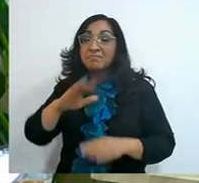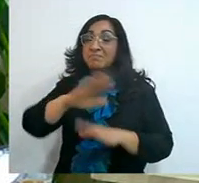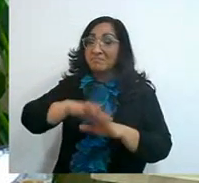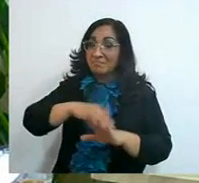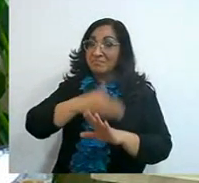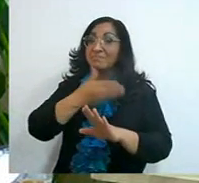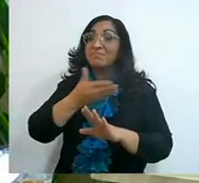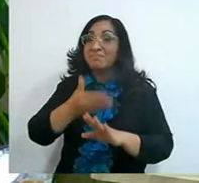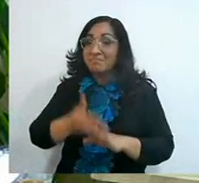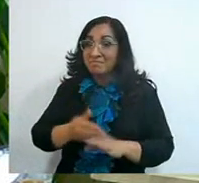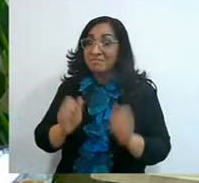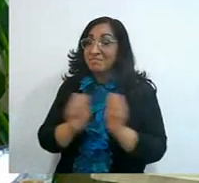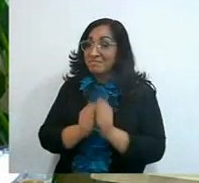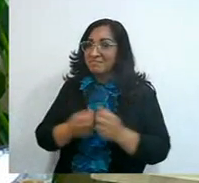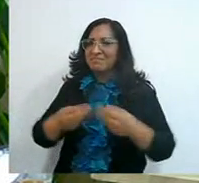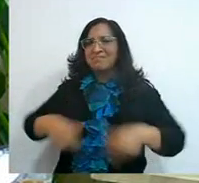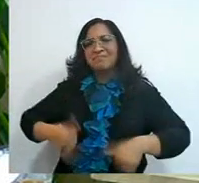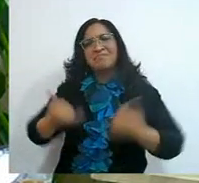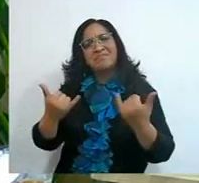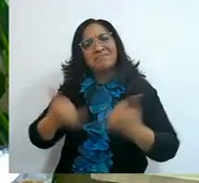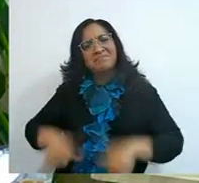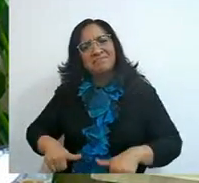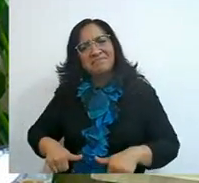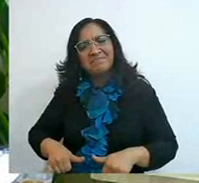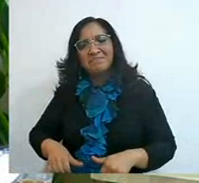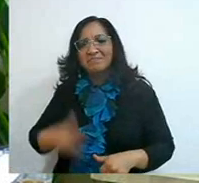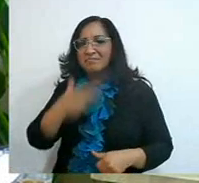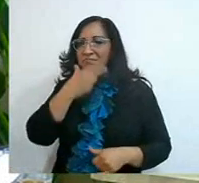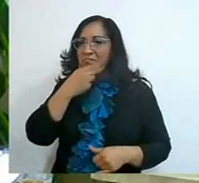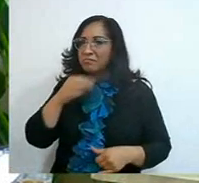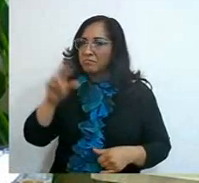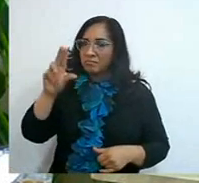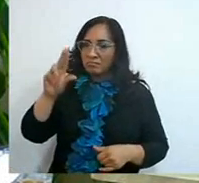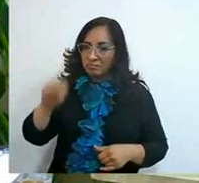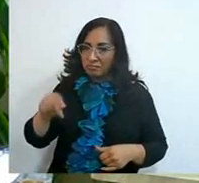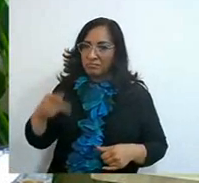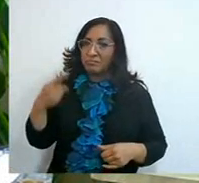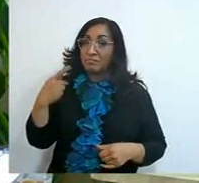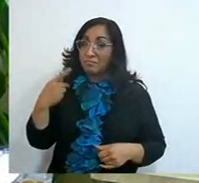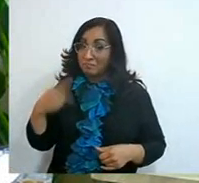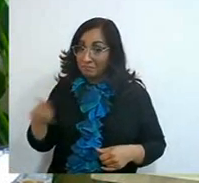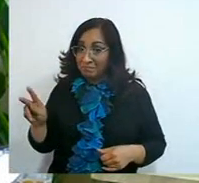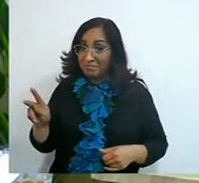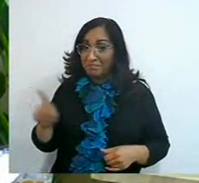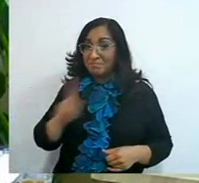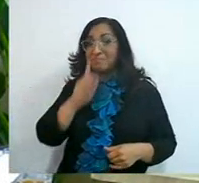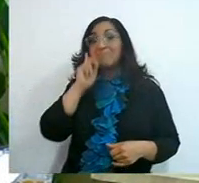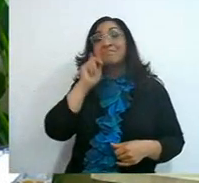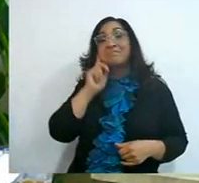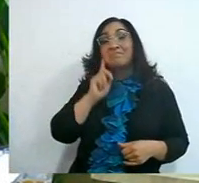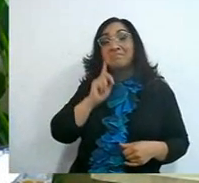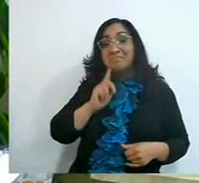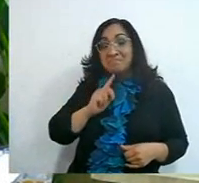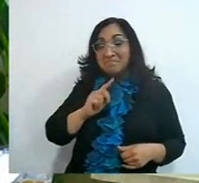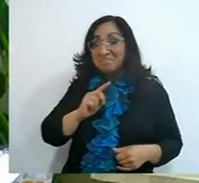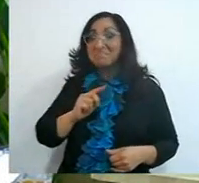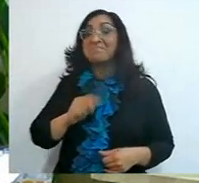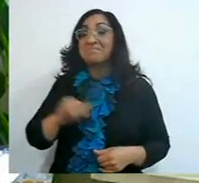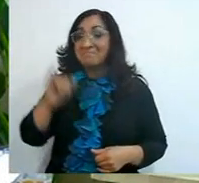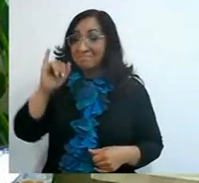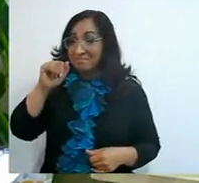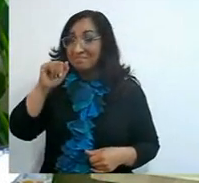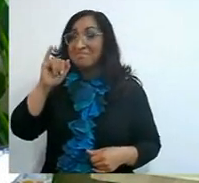ni el yerno contra el padre. Eso no se meten, hermano. Ah, pero nosotros, ¿no? Como dijo el Señor, las fábulas de